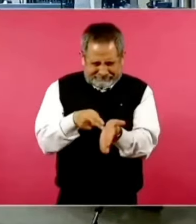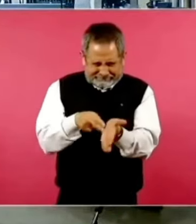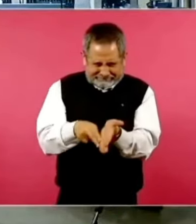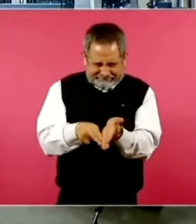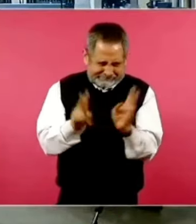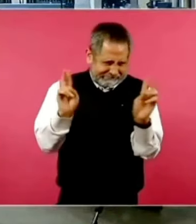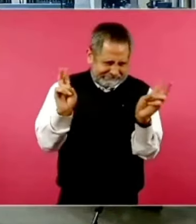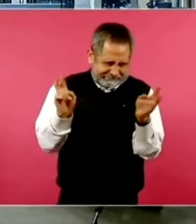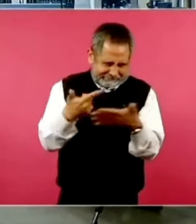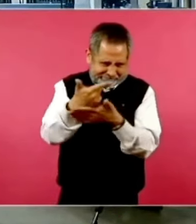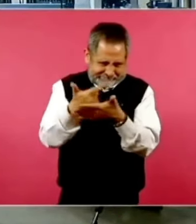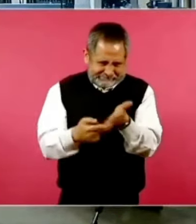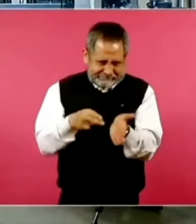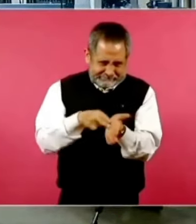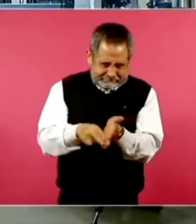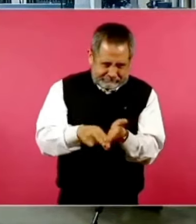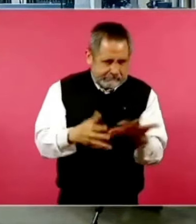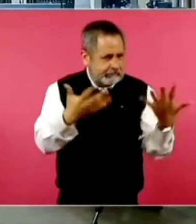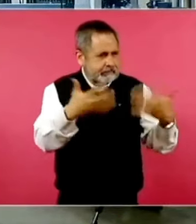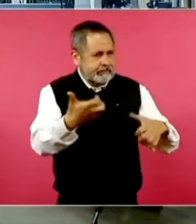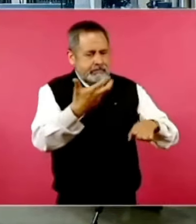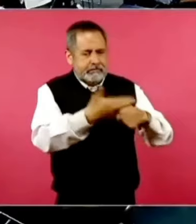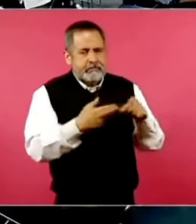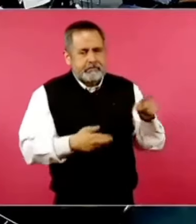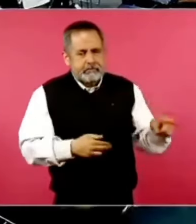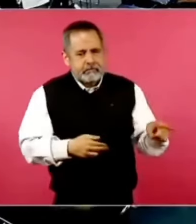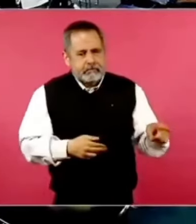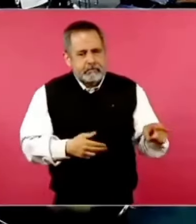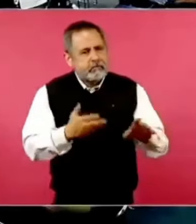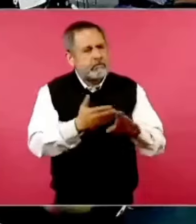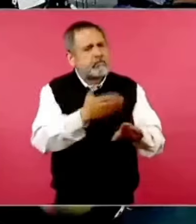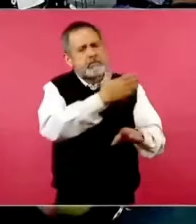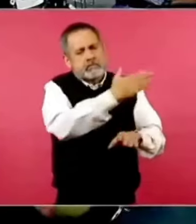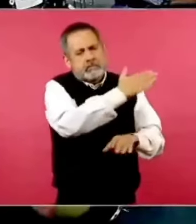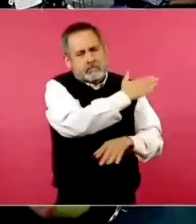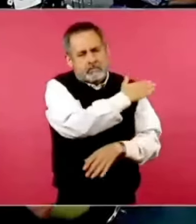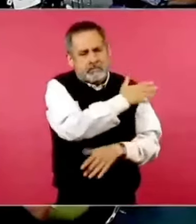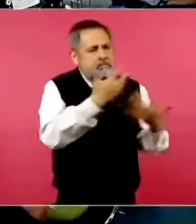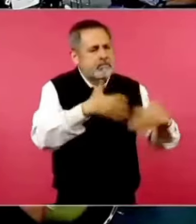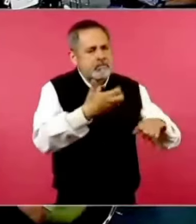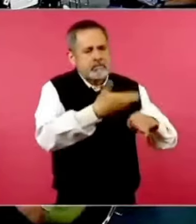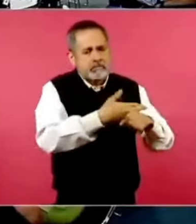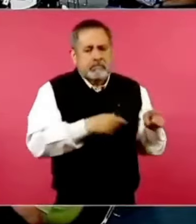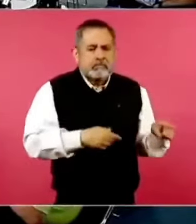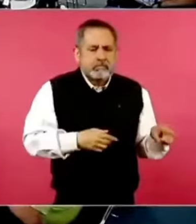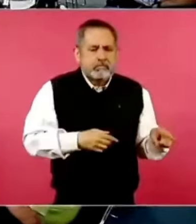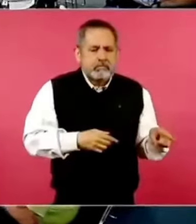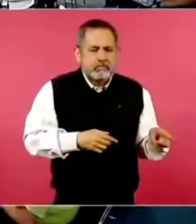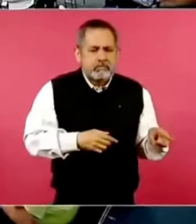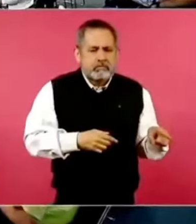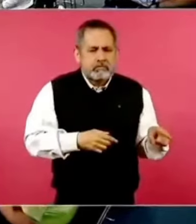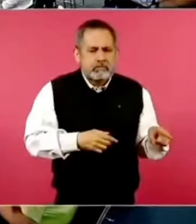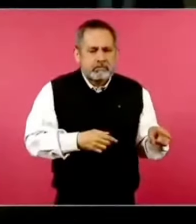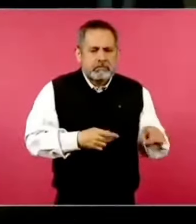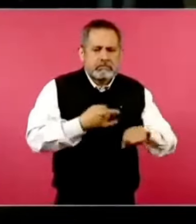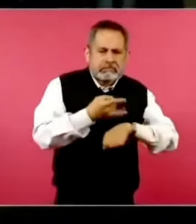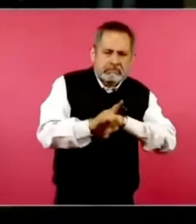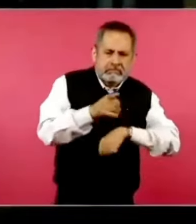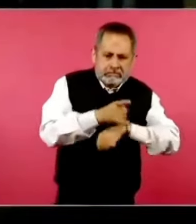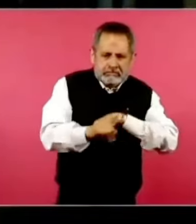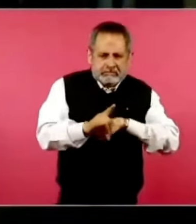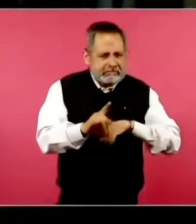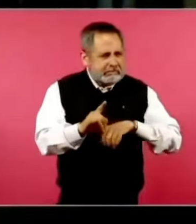decirlo de empresas que en el pasado eh tuvieron no fueron poco